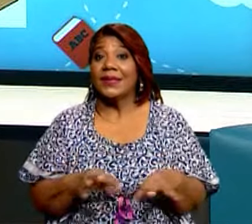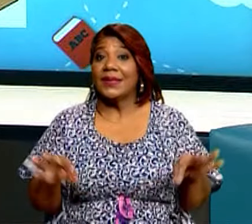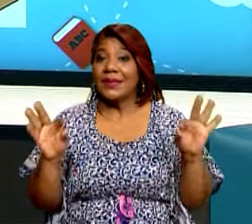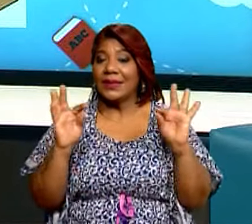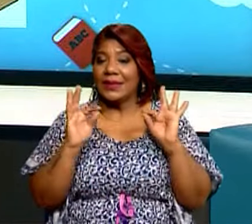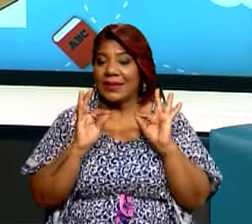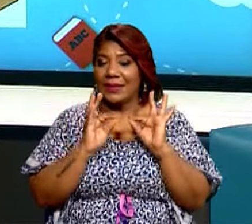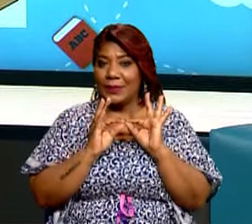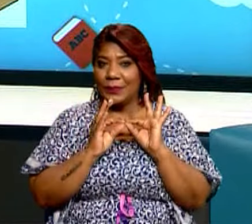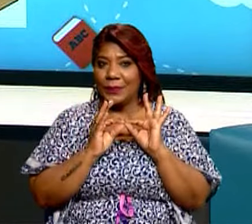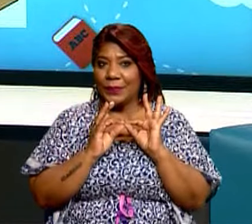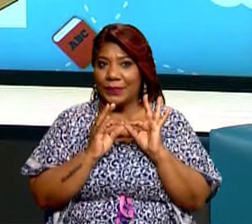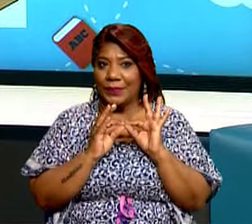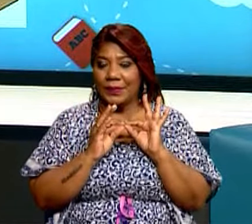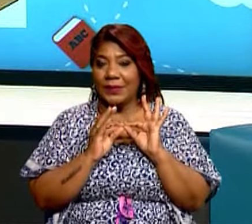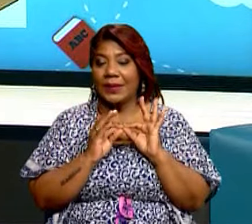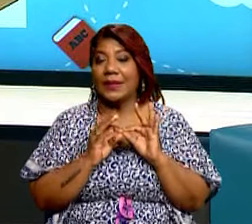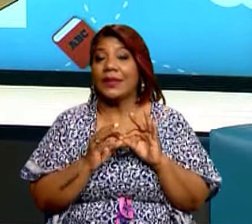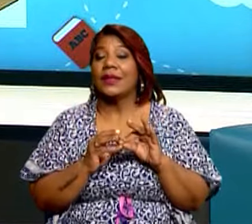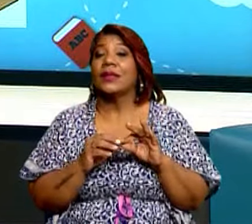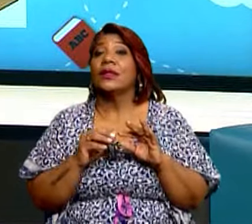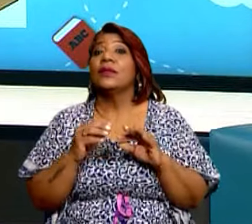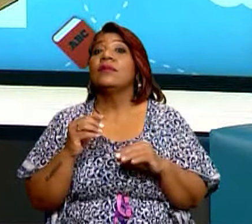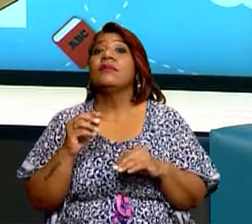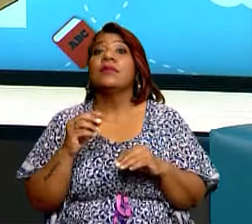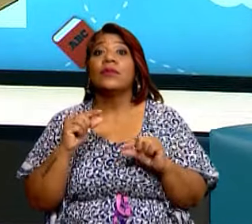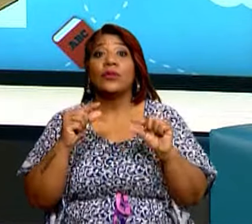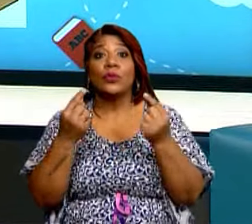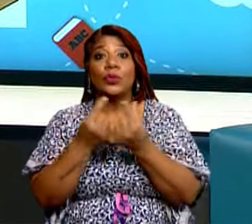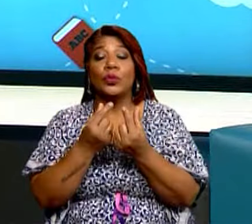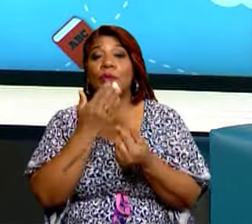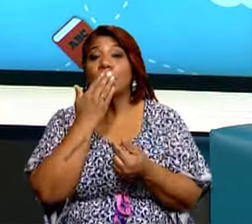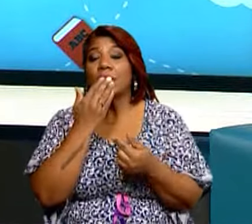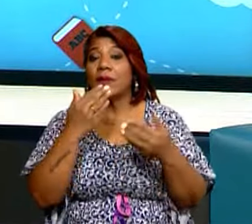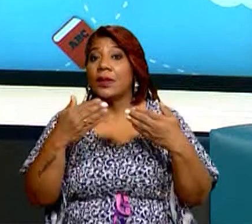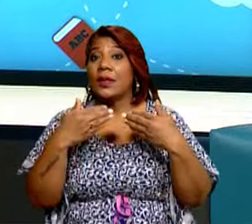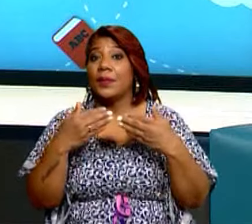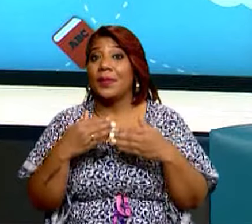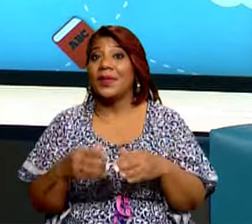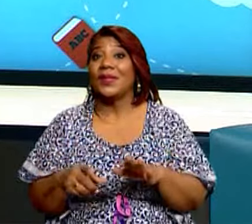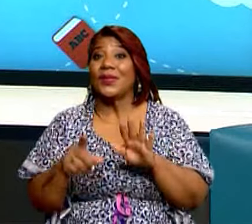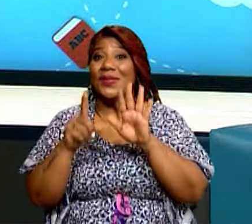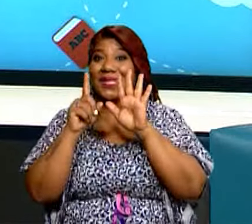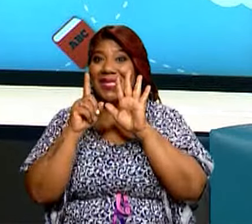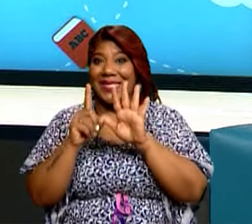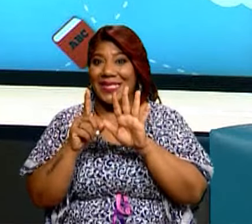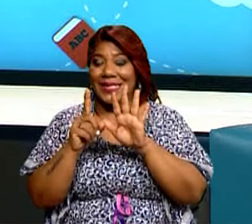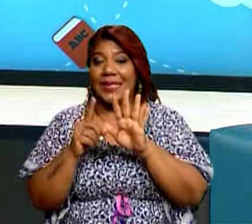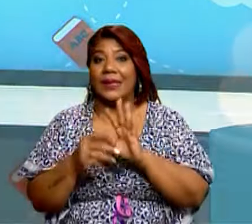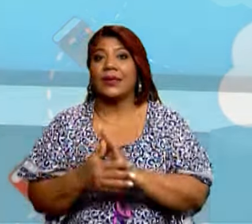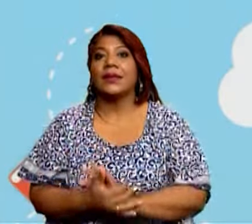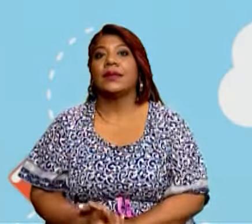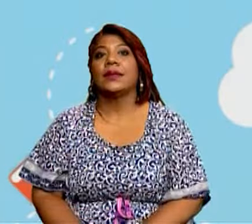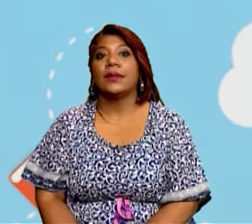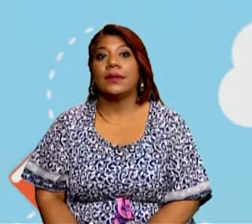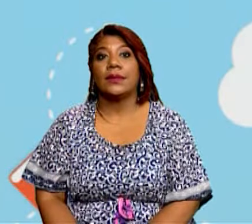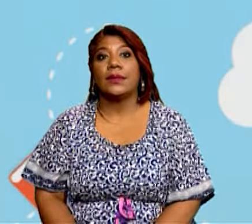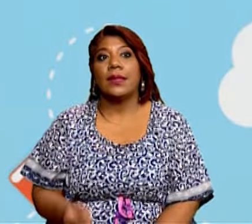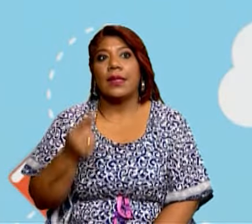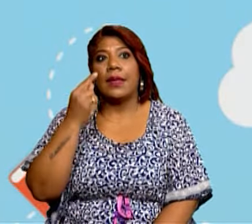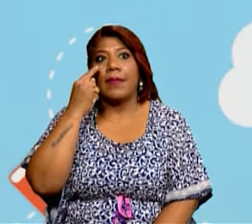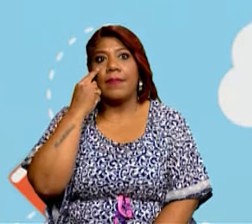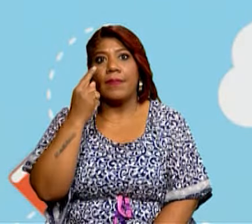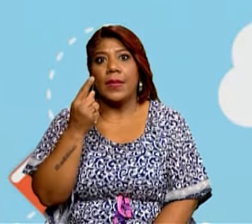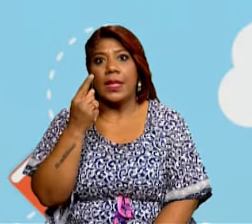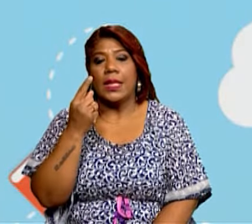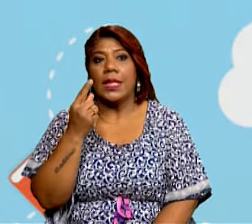vas a colocar las 6 comarcas existentes en este momento. Vamos a ver, mira las